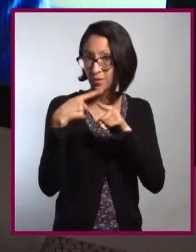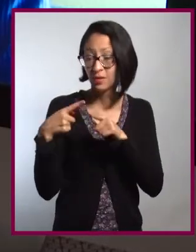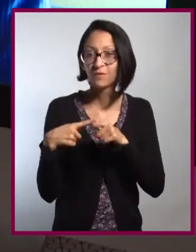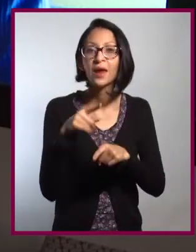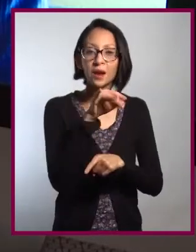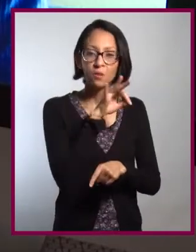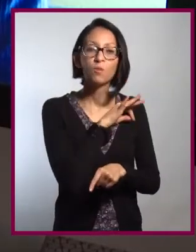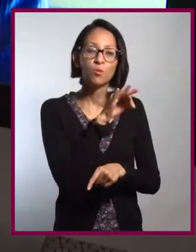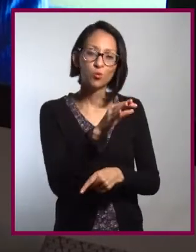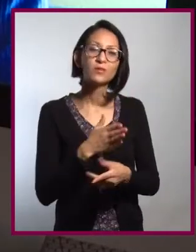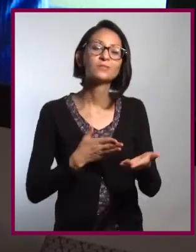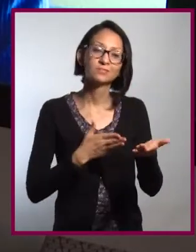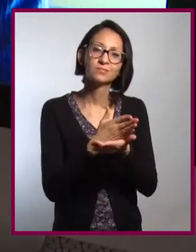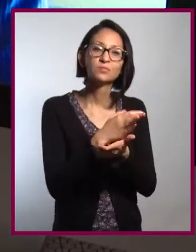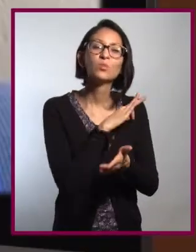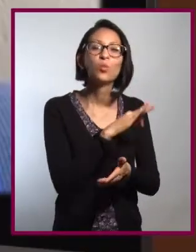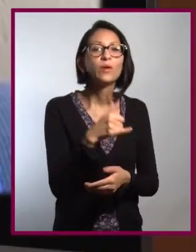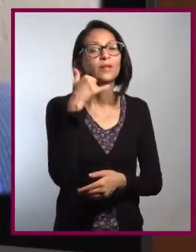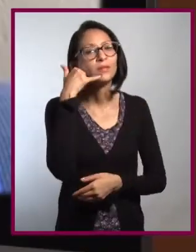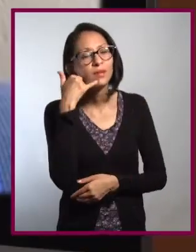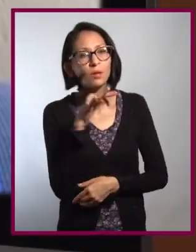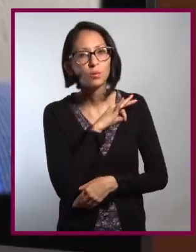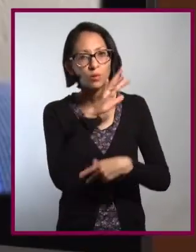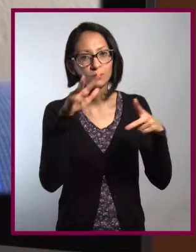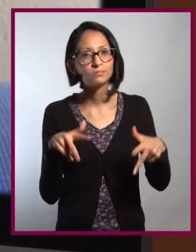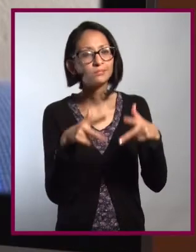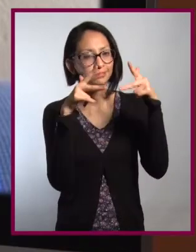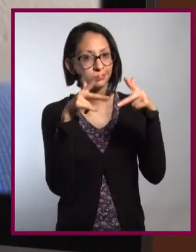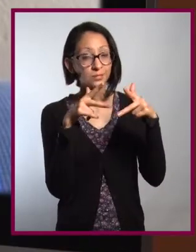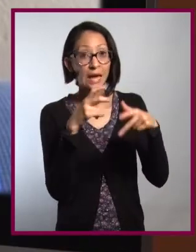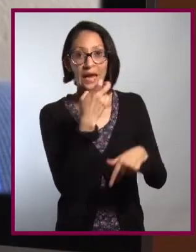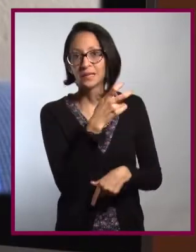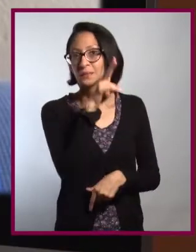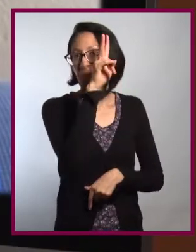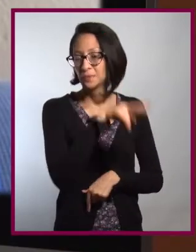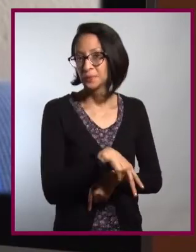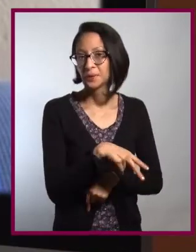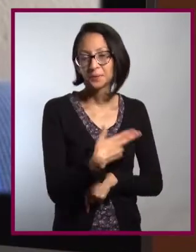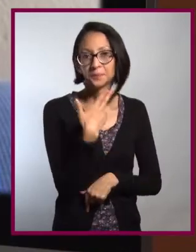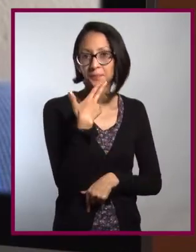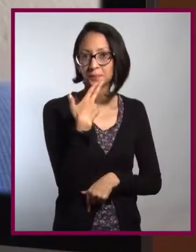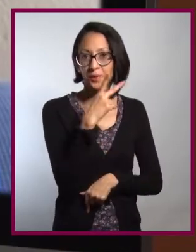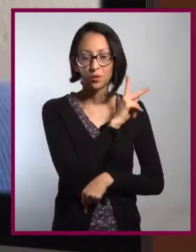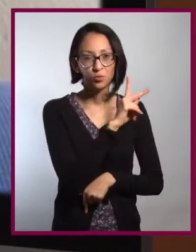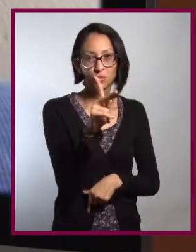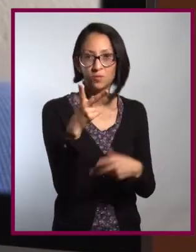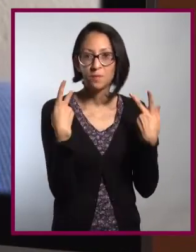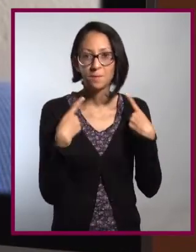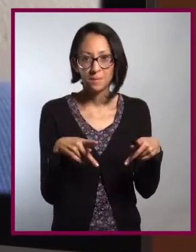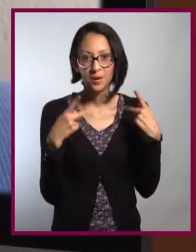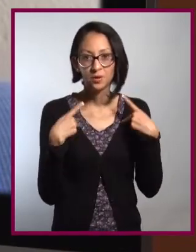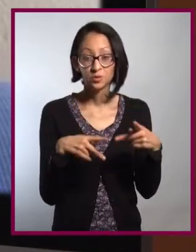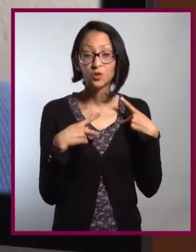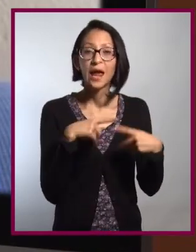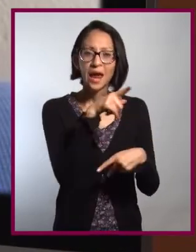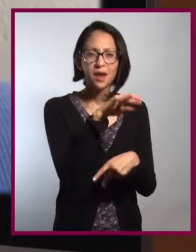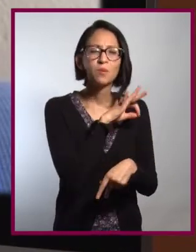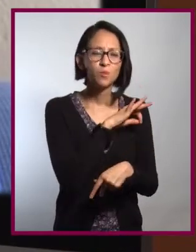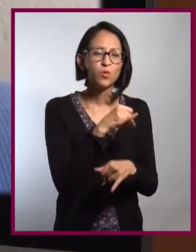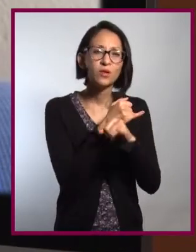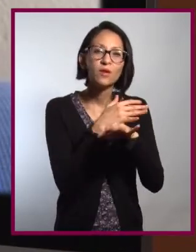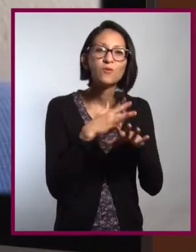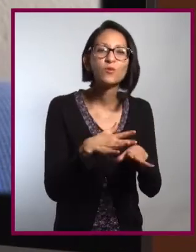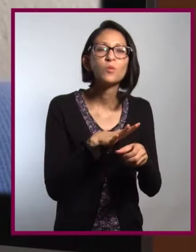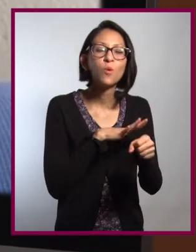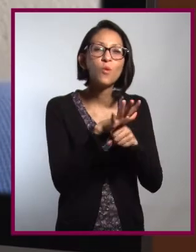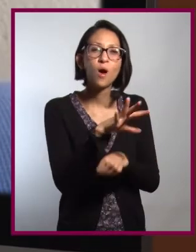accesar por teléfono o por internet. Entonces es algo bastante útil para toda la población y ellos les pueden informar acerca de las vacunas